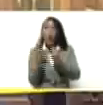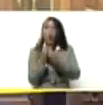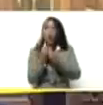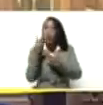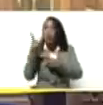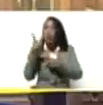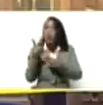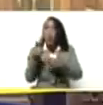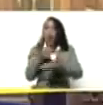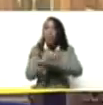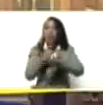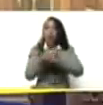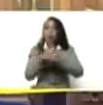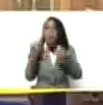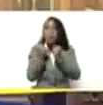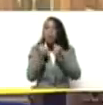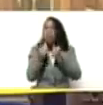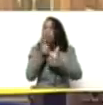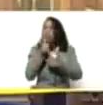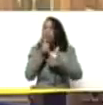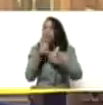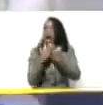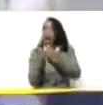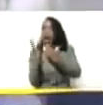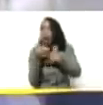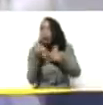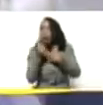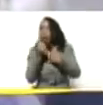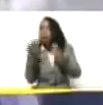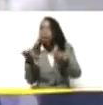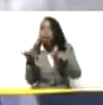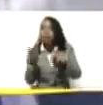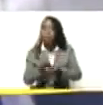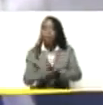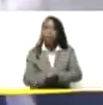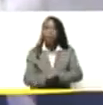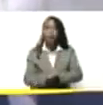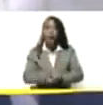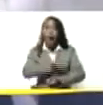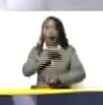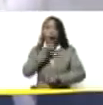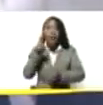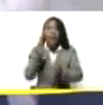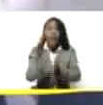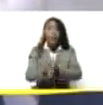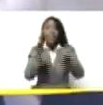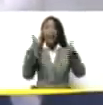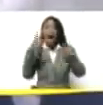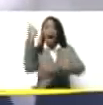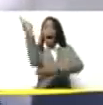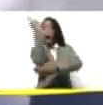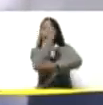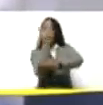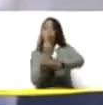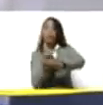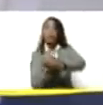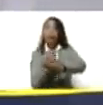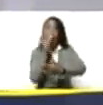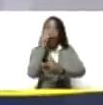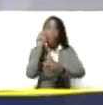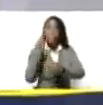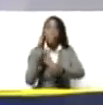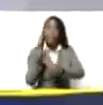432 mil transacciones por medios digitales 121 millones en el